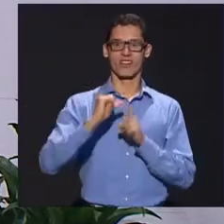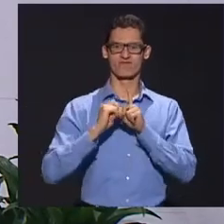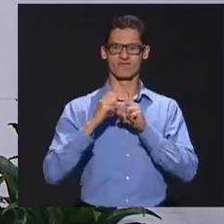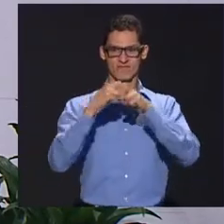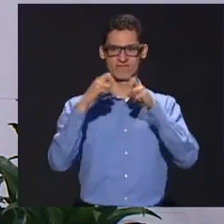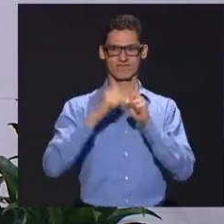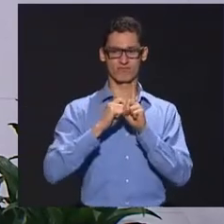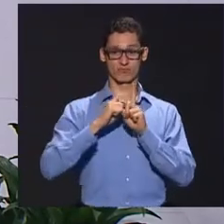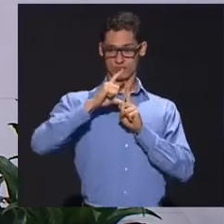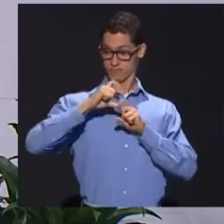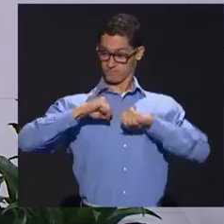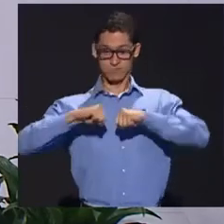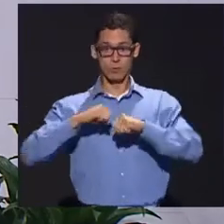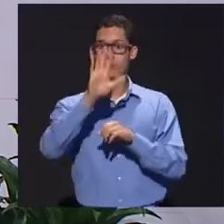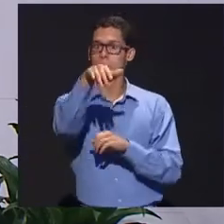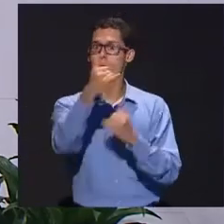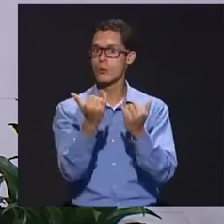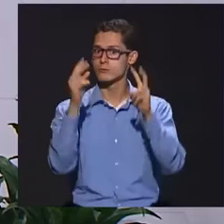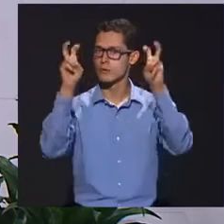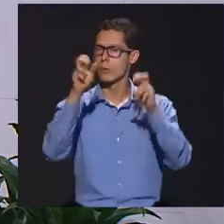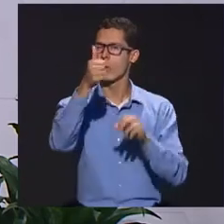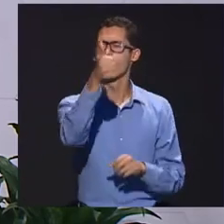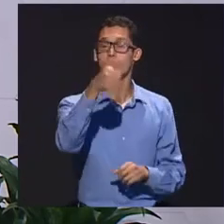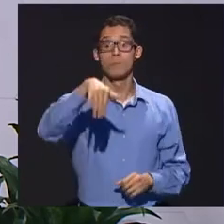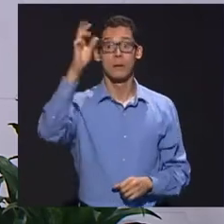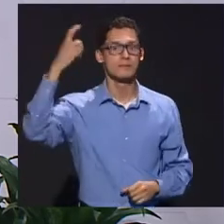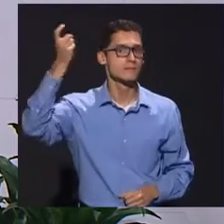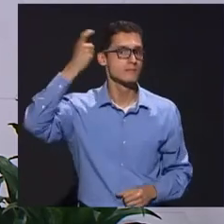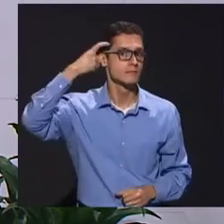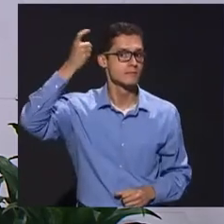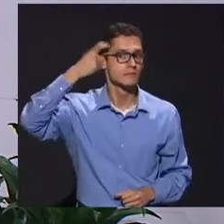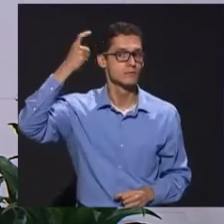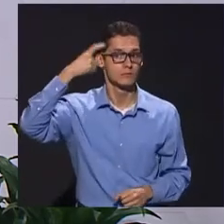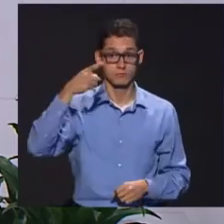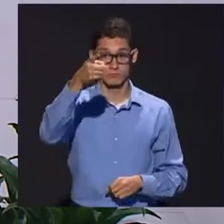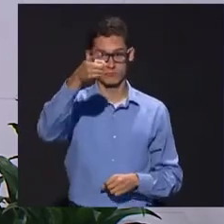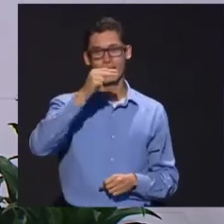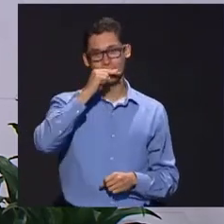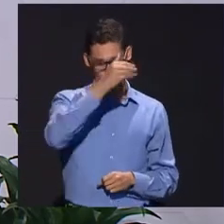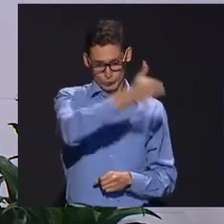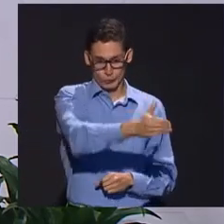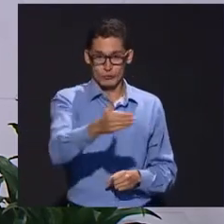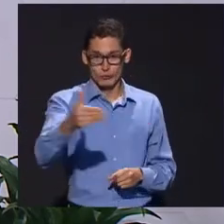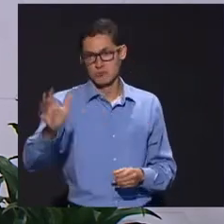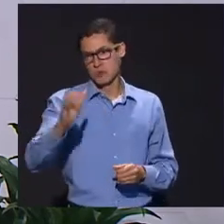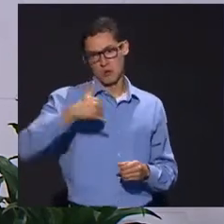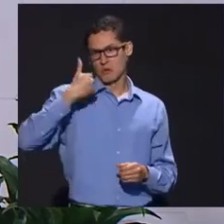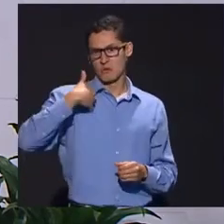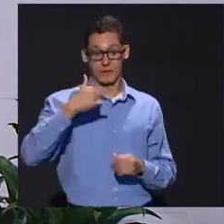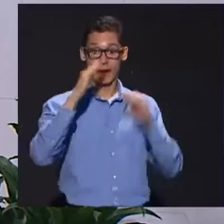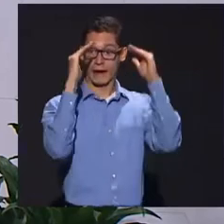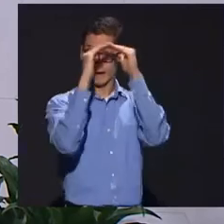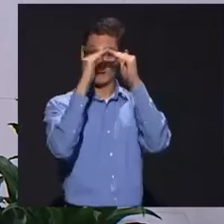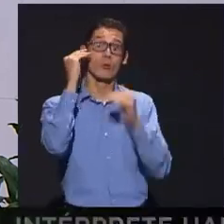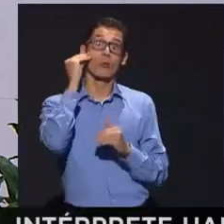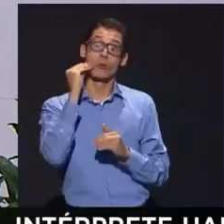importante. Se trata del desarrollo de la inteligencia en casa. Acá vamos a hablar de esas habilidades que debemos tener no solamente en